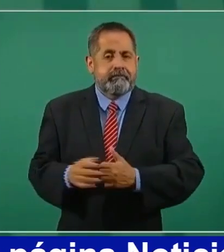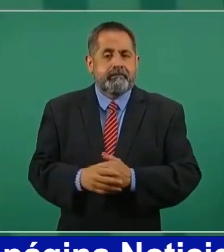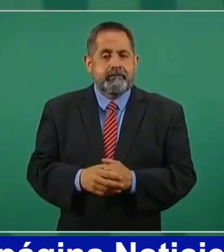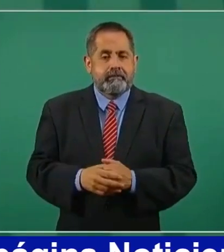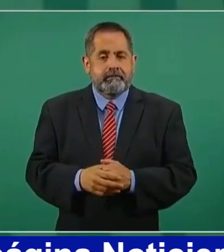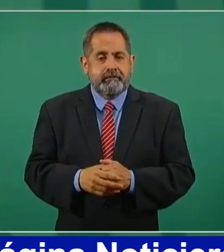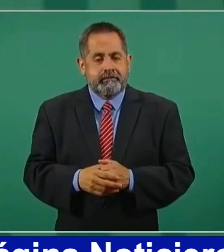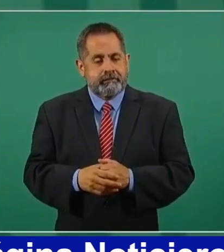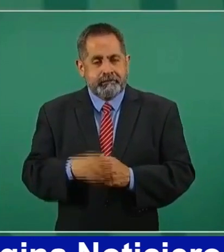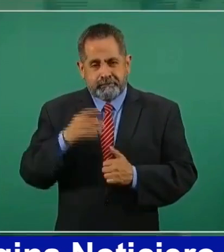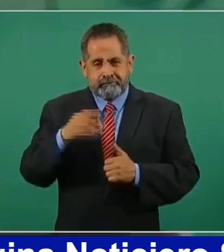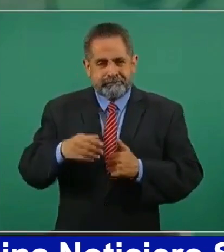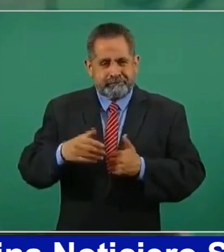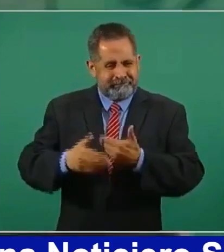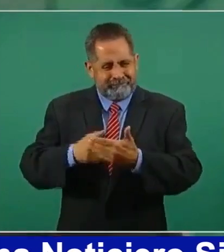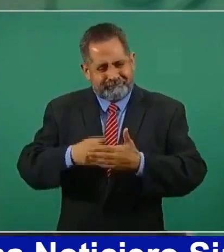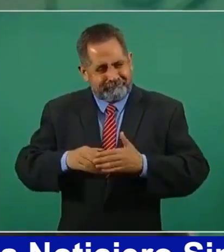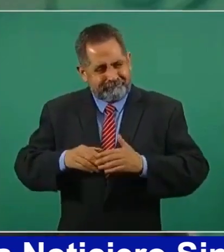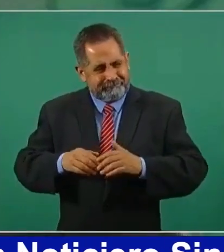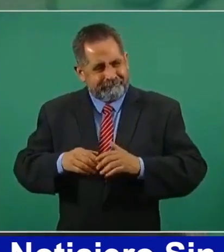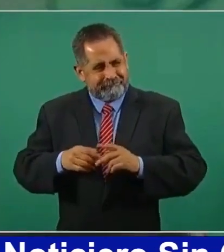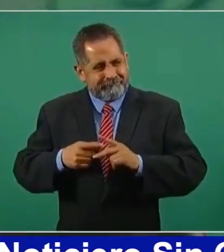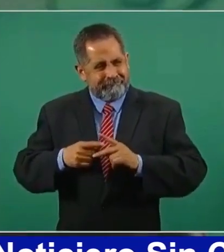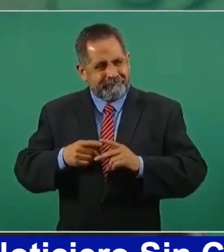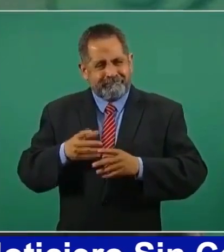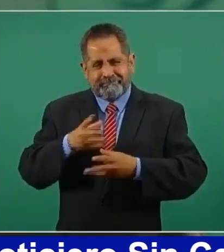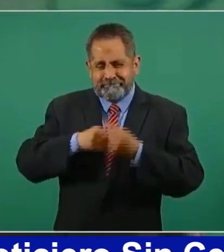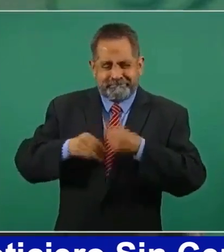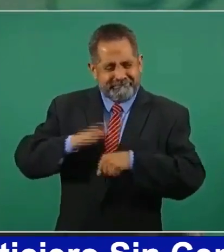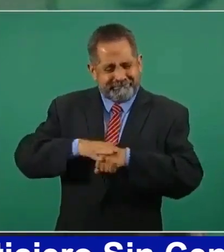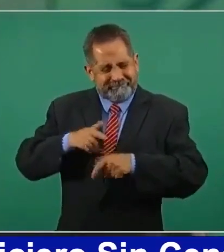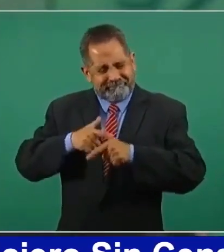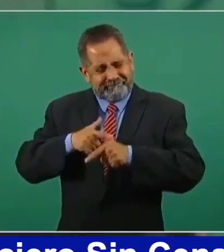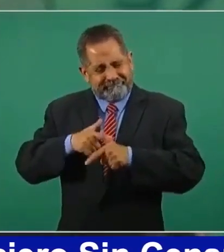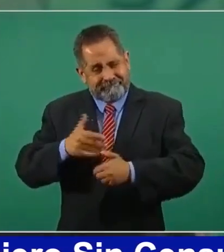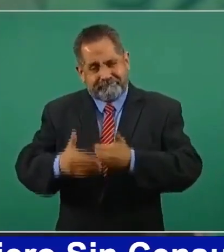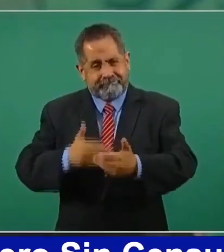al elefante para que camine